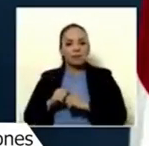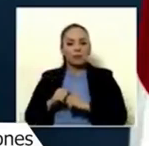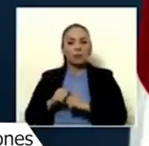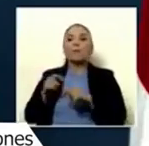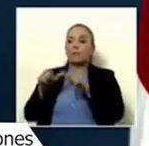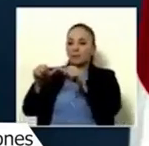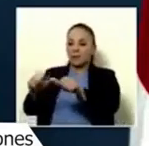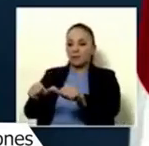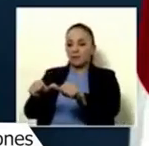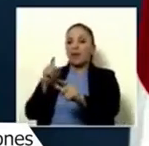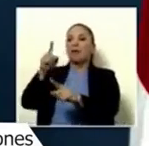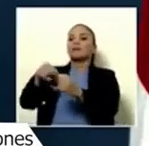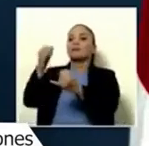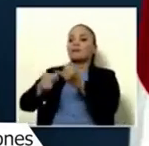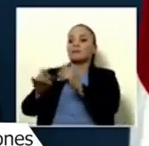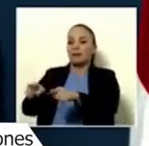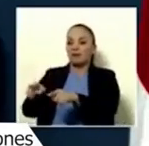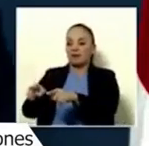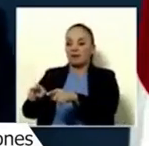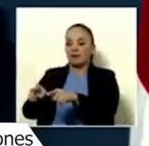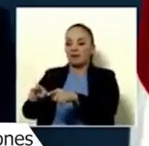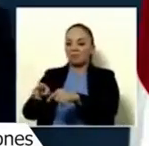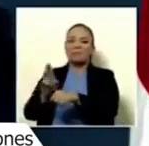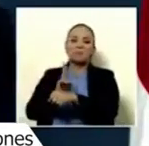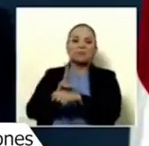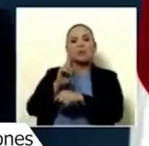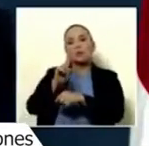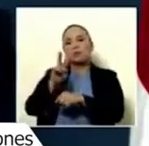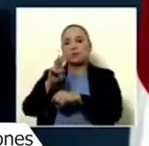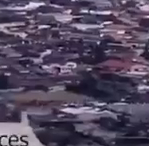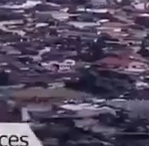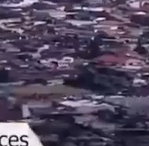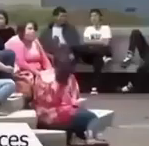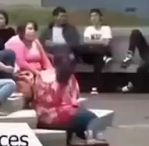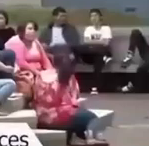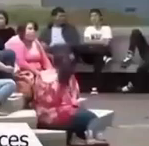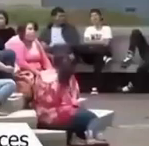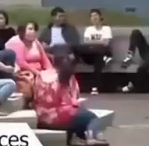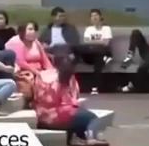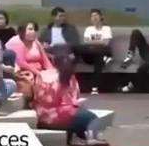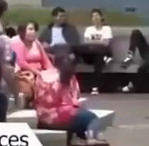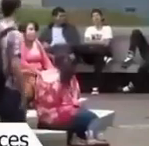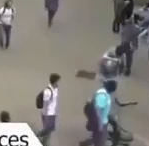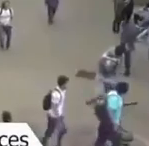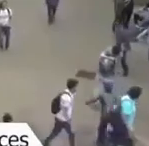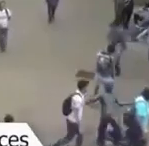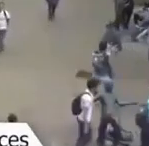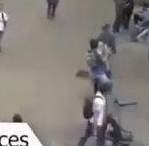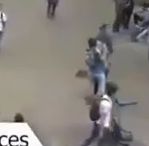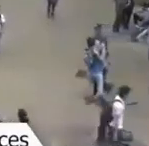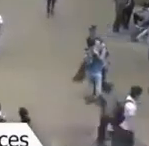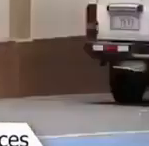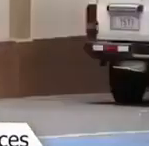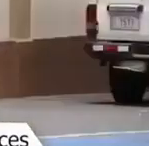a mantener hasta que se les vence. Normalmente es 1 o 2 años, ¿verdad? Ante los anuncios que hizo el gobierno